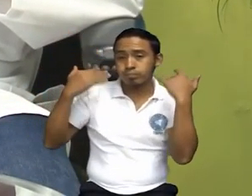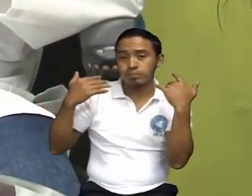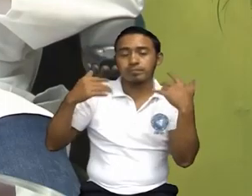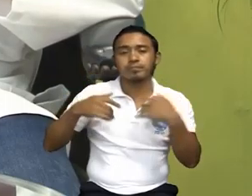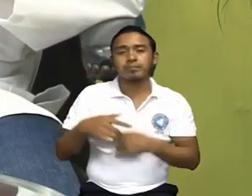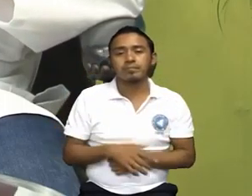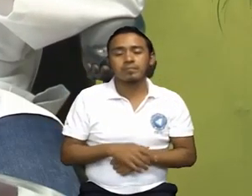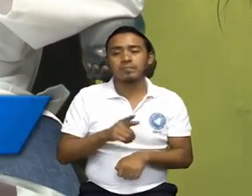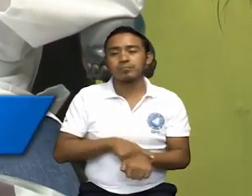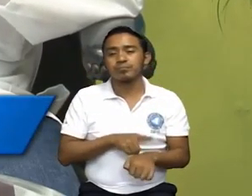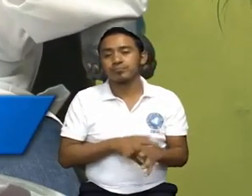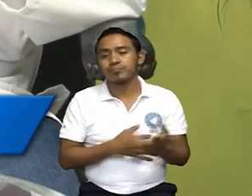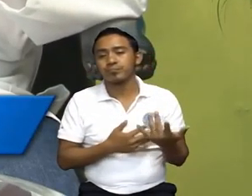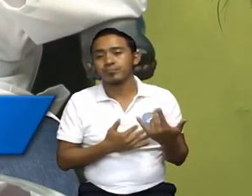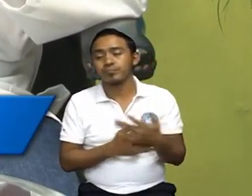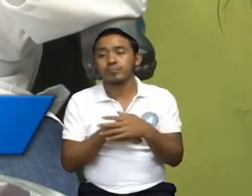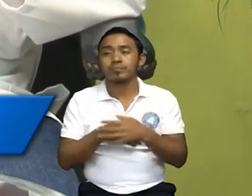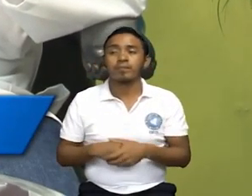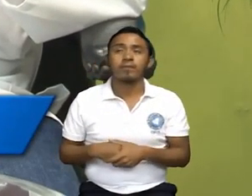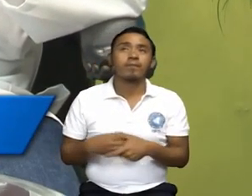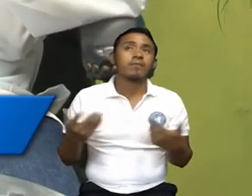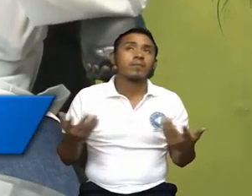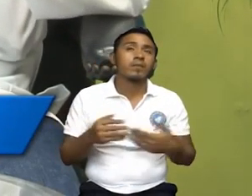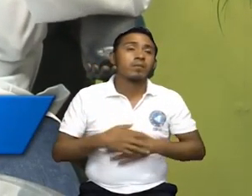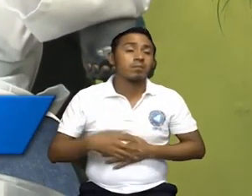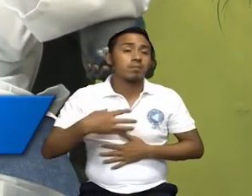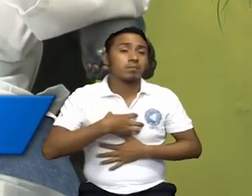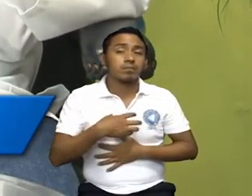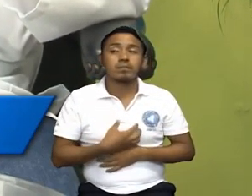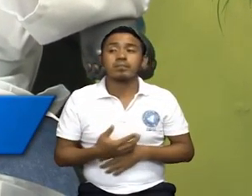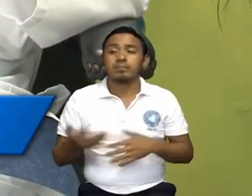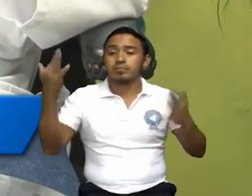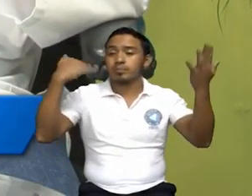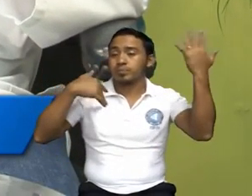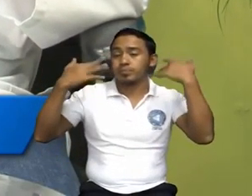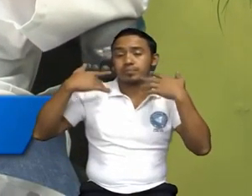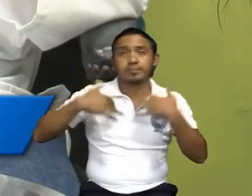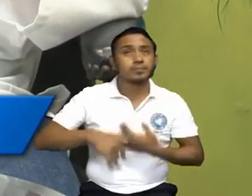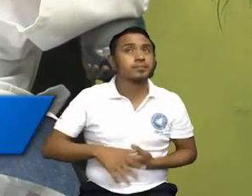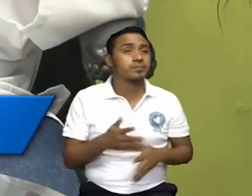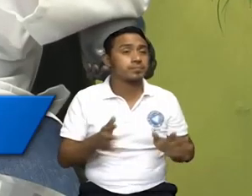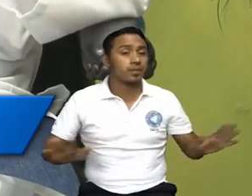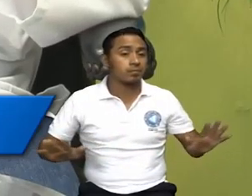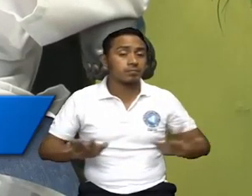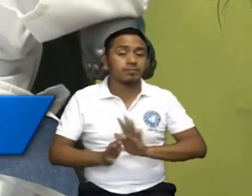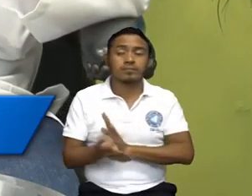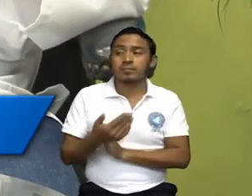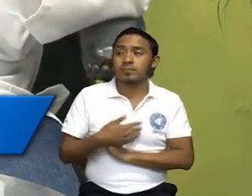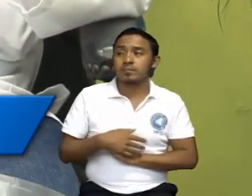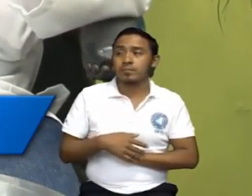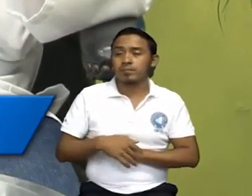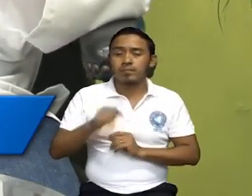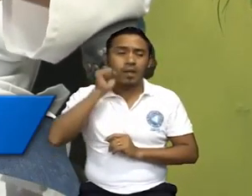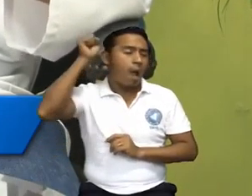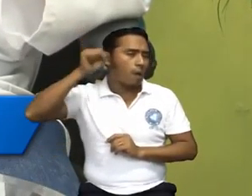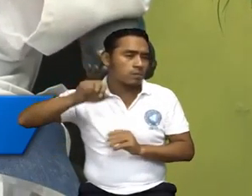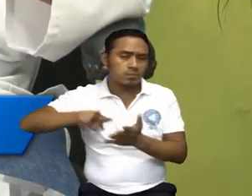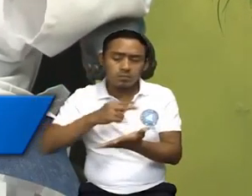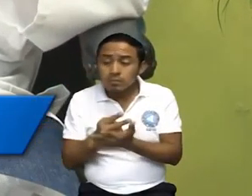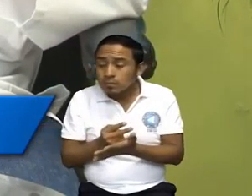él baila hasta un tiempo prudente para asearse, y cualquier cosa, un grito que se